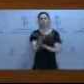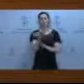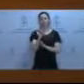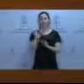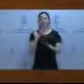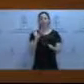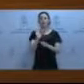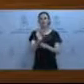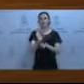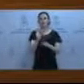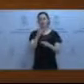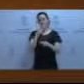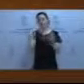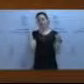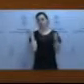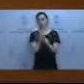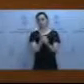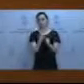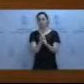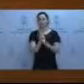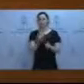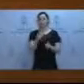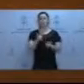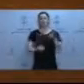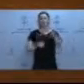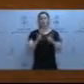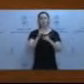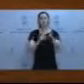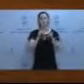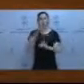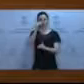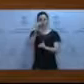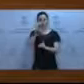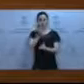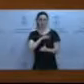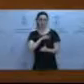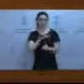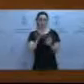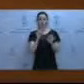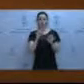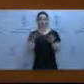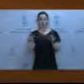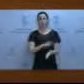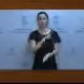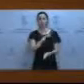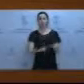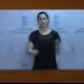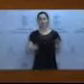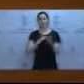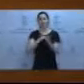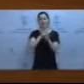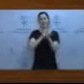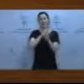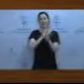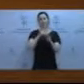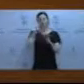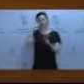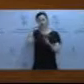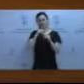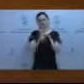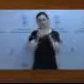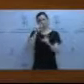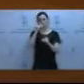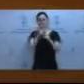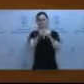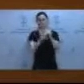de empleo público, los concursos de méritos o la supresión de las escalas o categorías a extinguir,